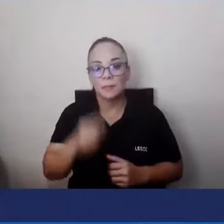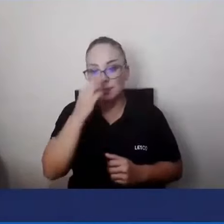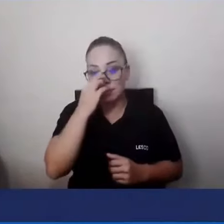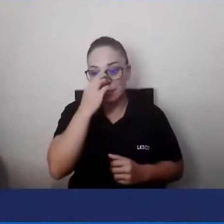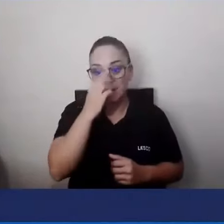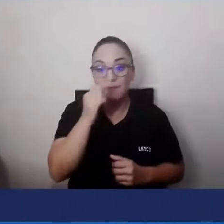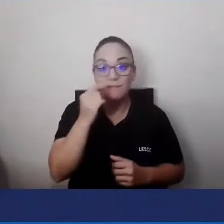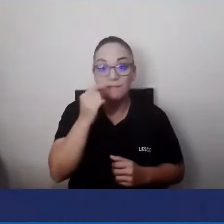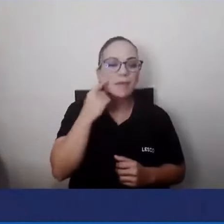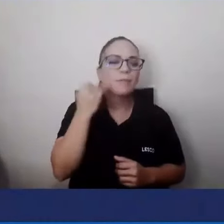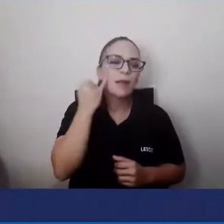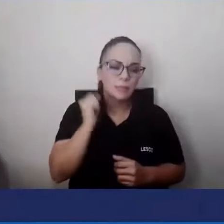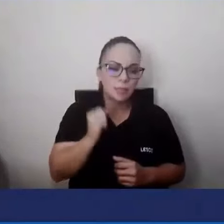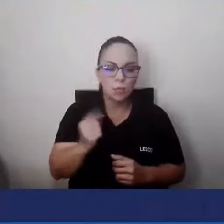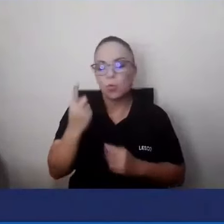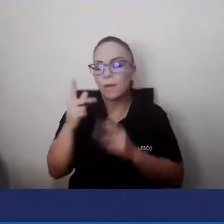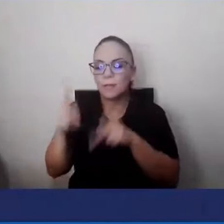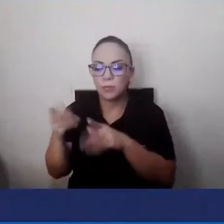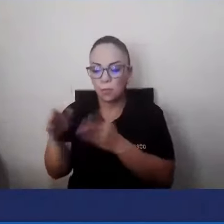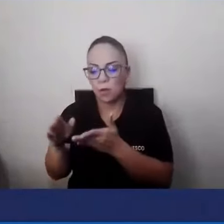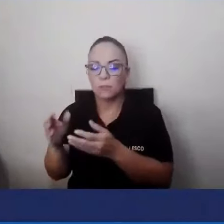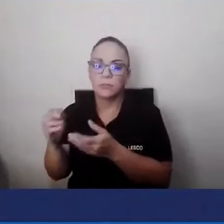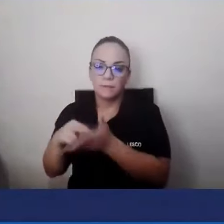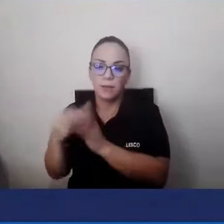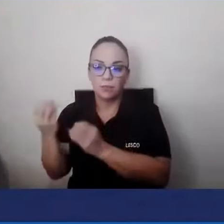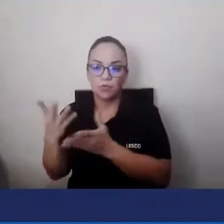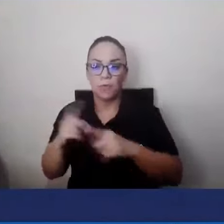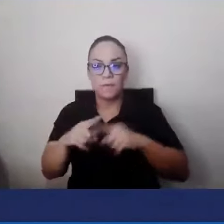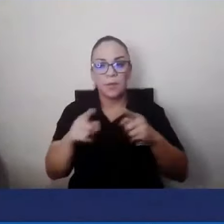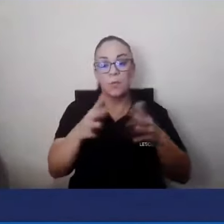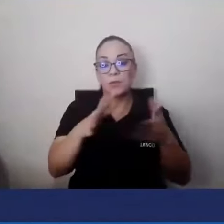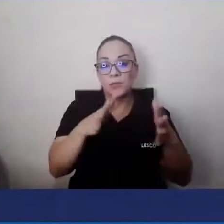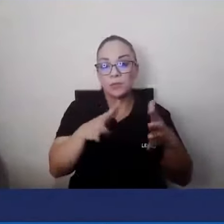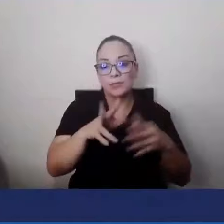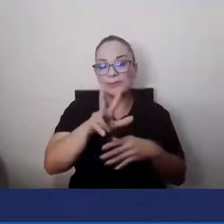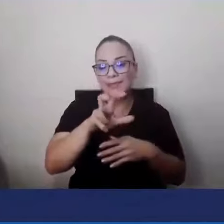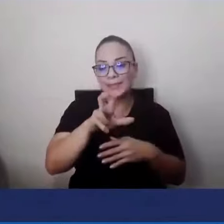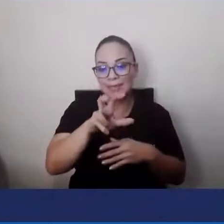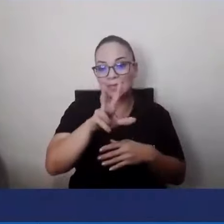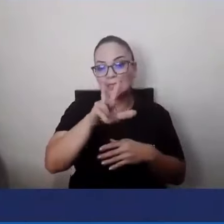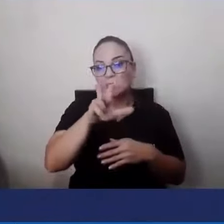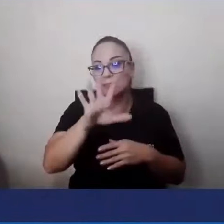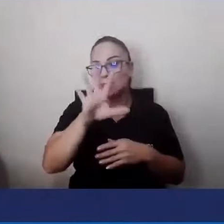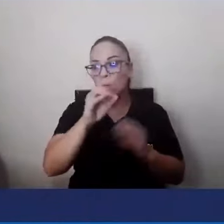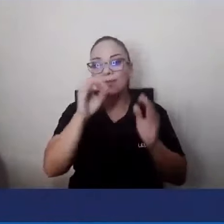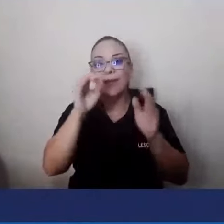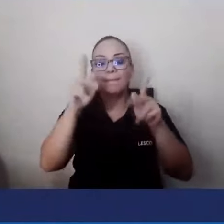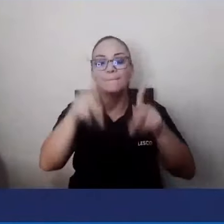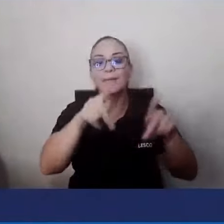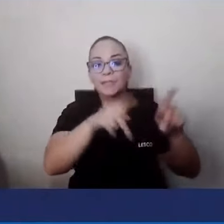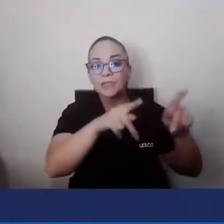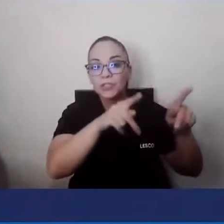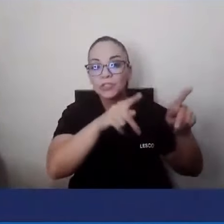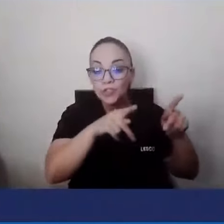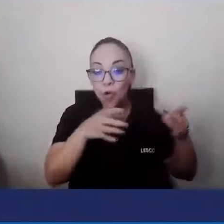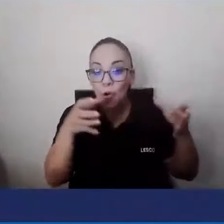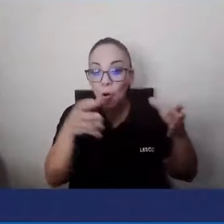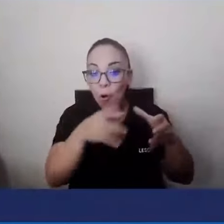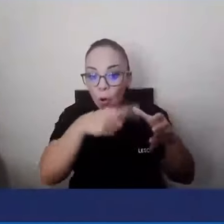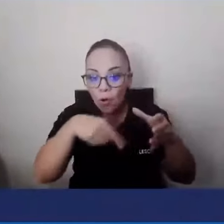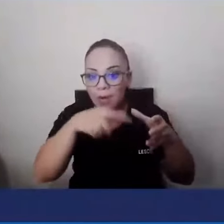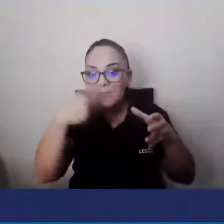de solamente entre 300 y 350 personas de alto